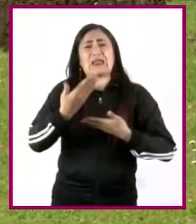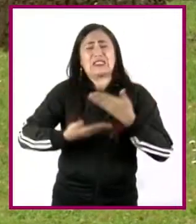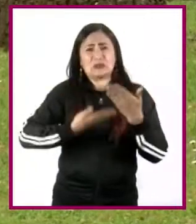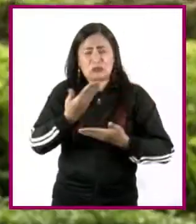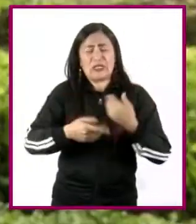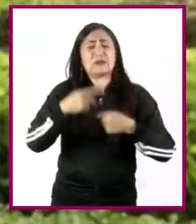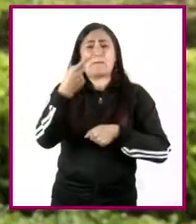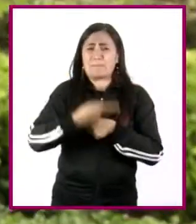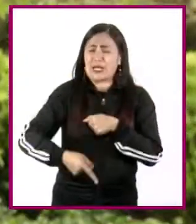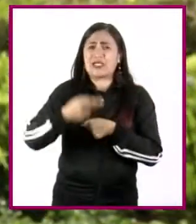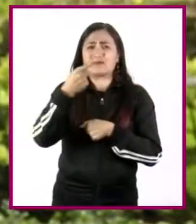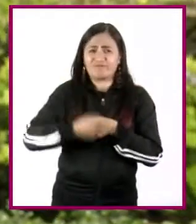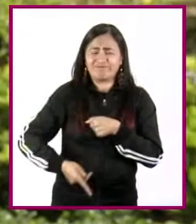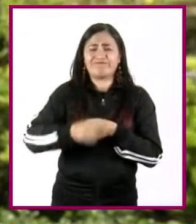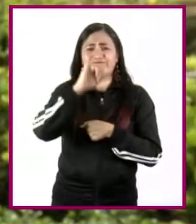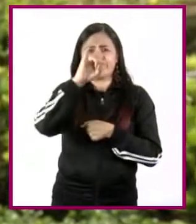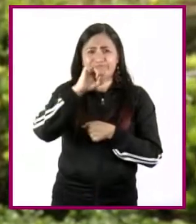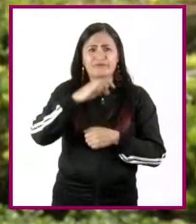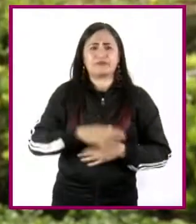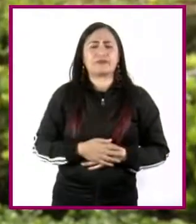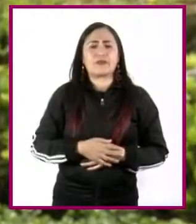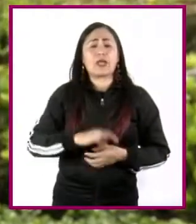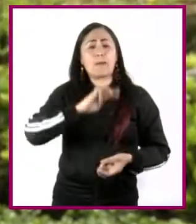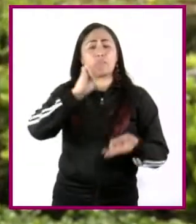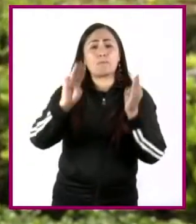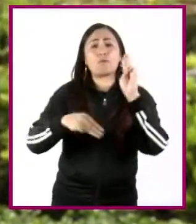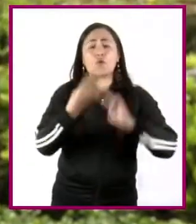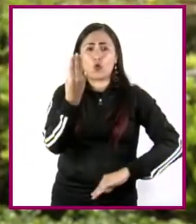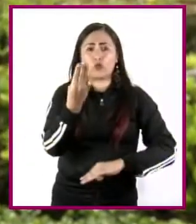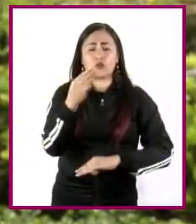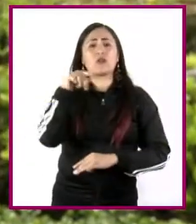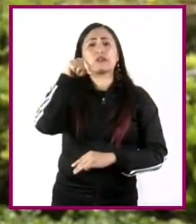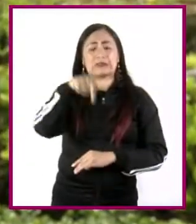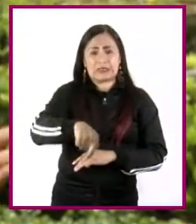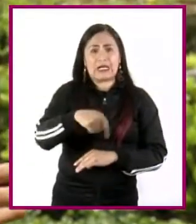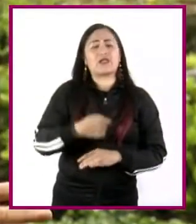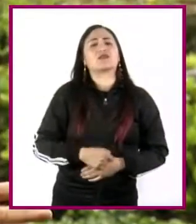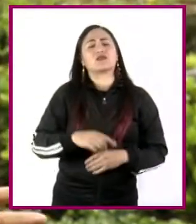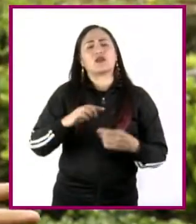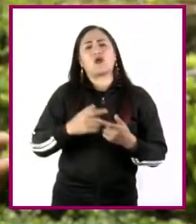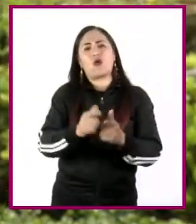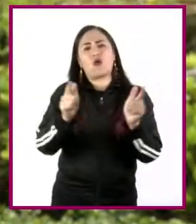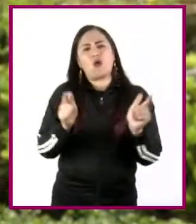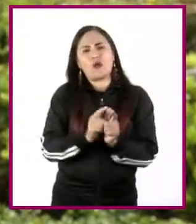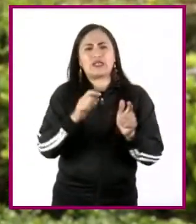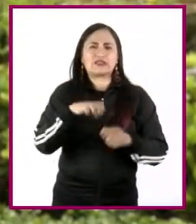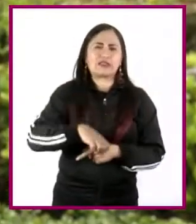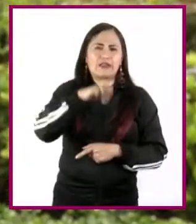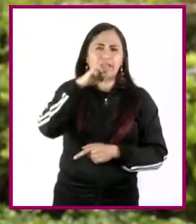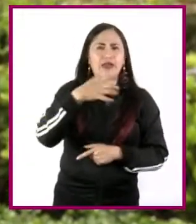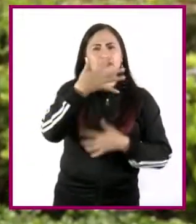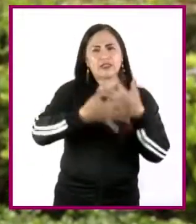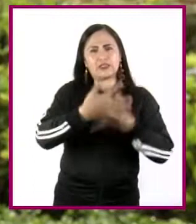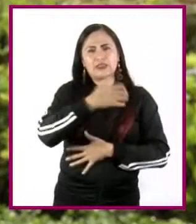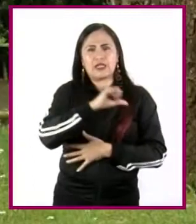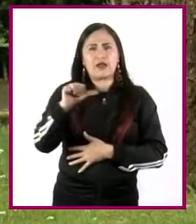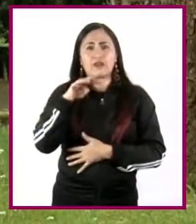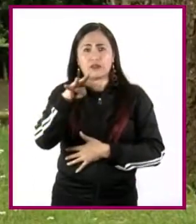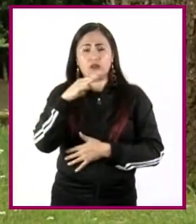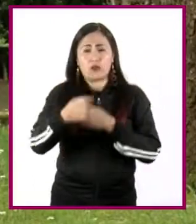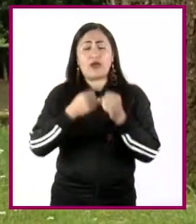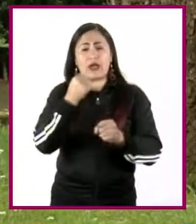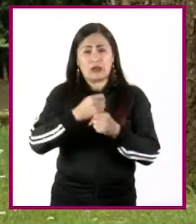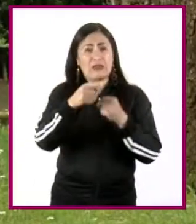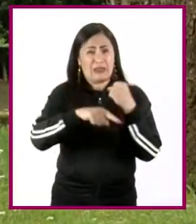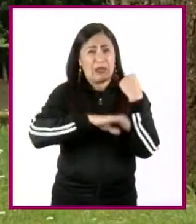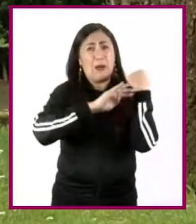alto riesgo. Tan es así que a nivel mundial es la primera causa de muerte entre las jóvenes de 15 a 19 años.